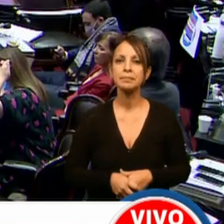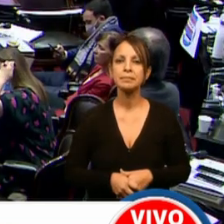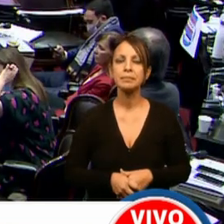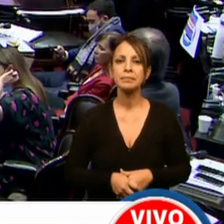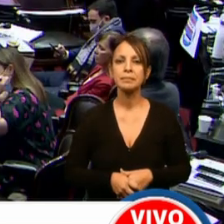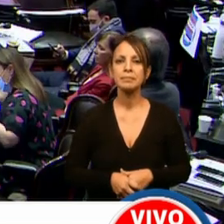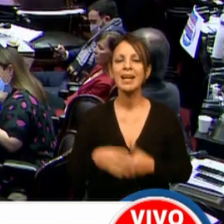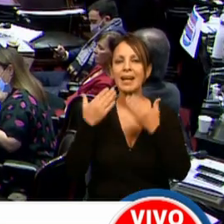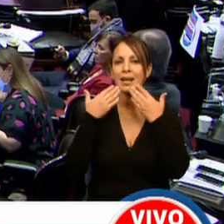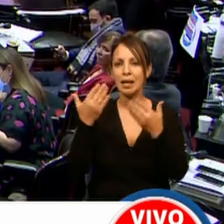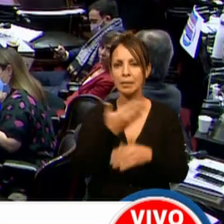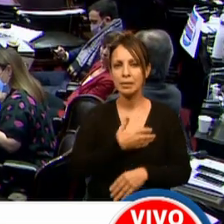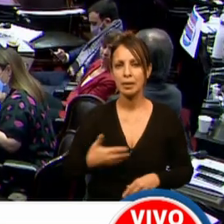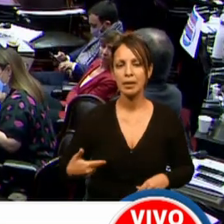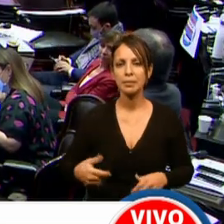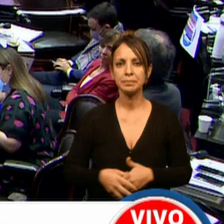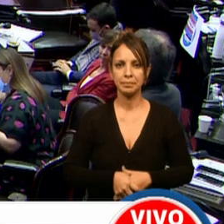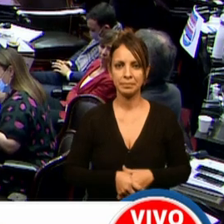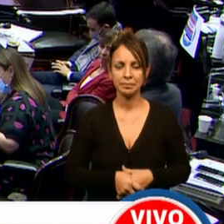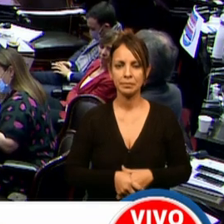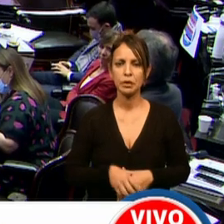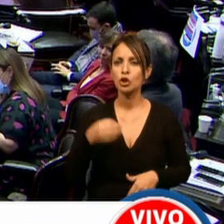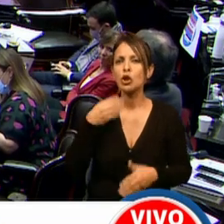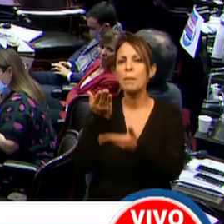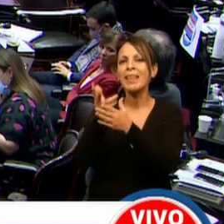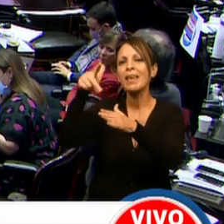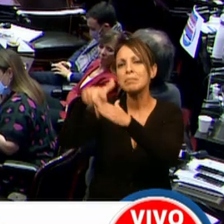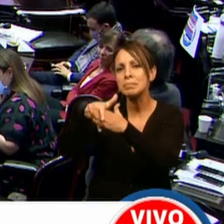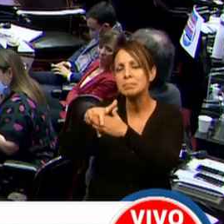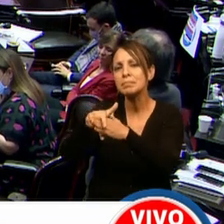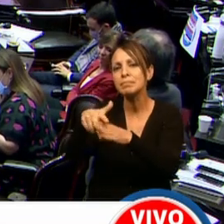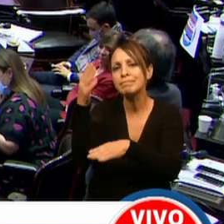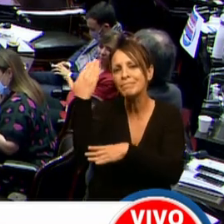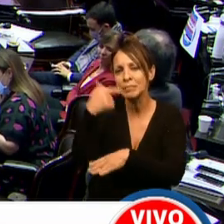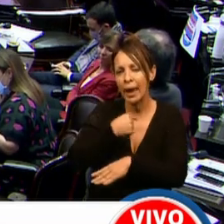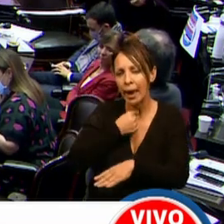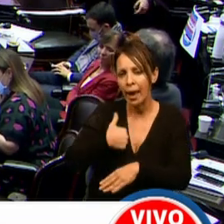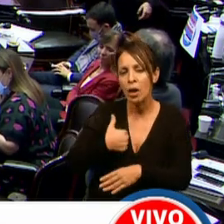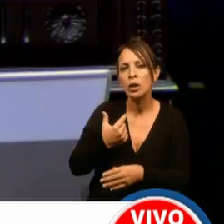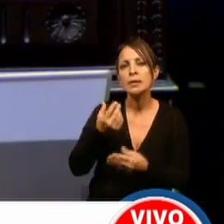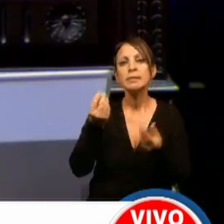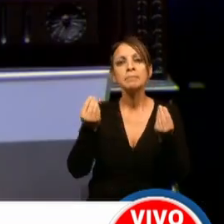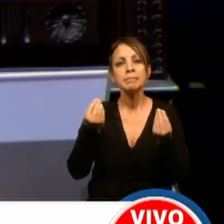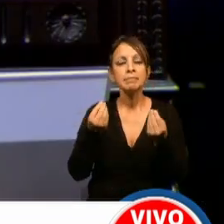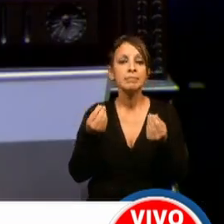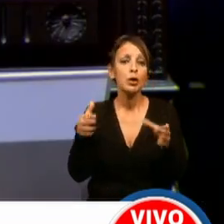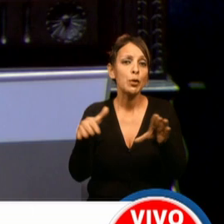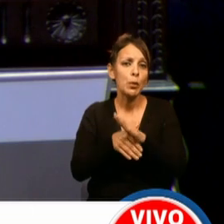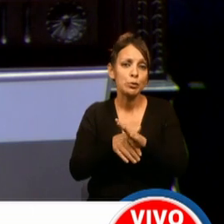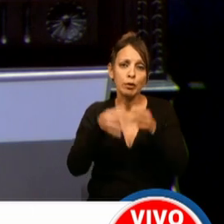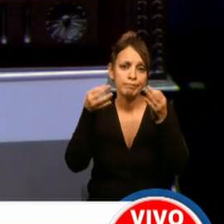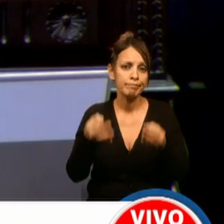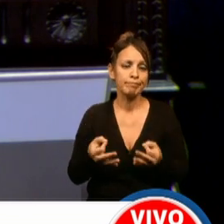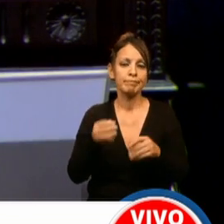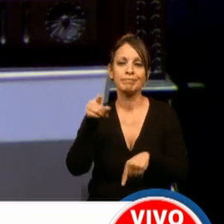gracias presidente pedir la interrupción porque justo lo que venía mencionando